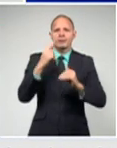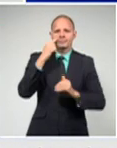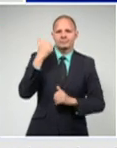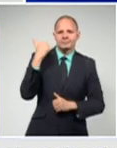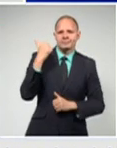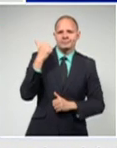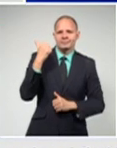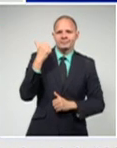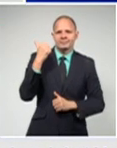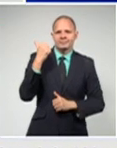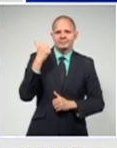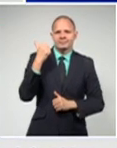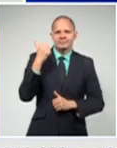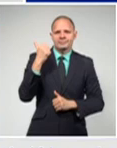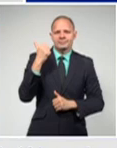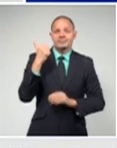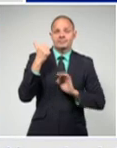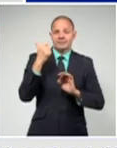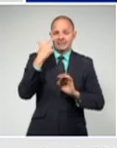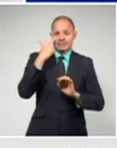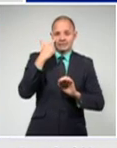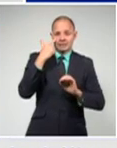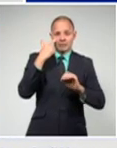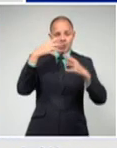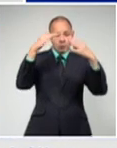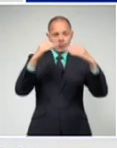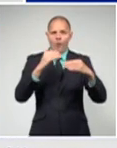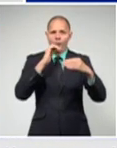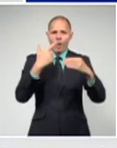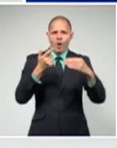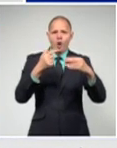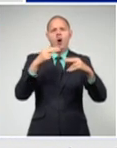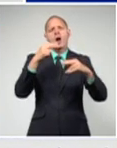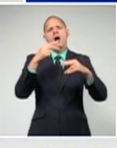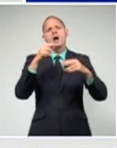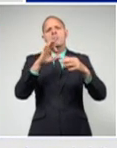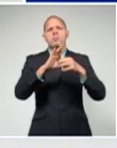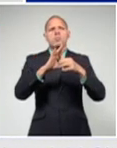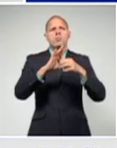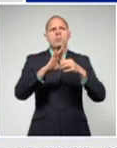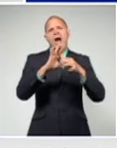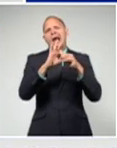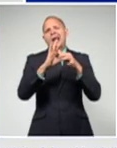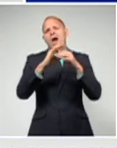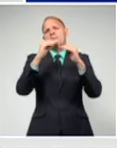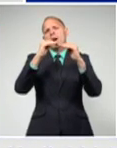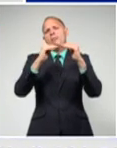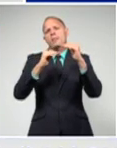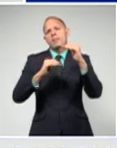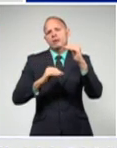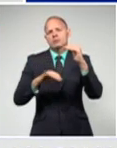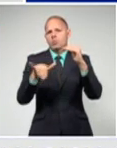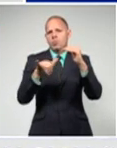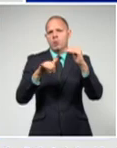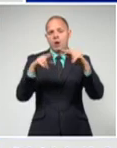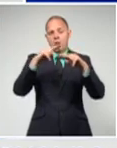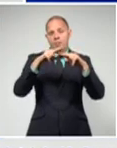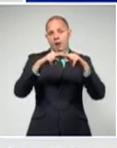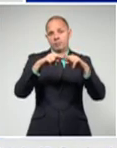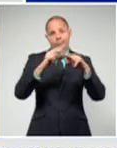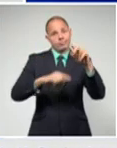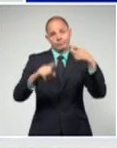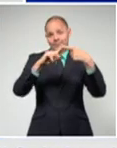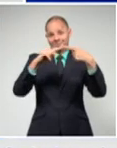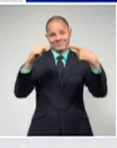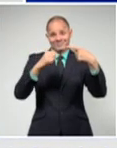de mayor tasa a menor no se modifica con respecto al día anterior. La Habana en el primer lugar con una tasa